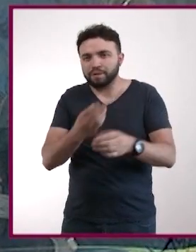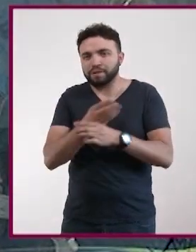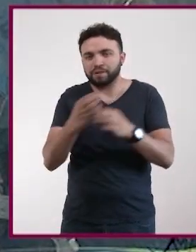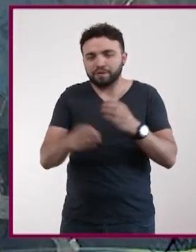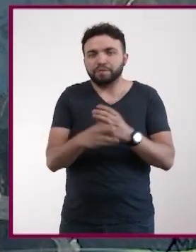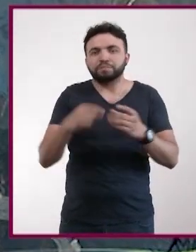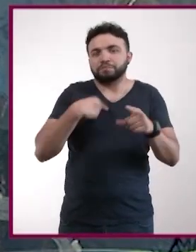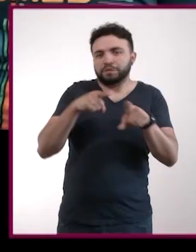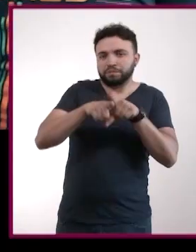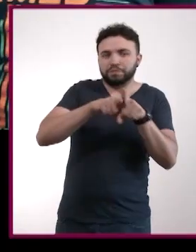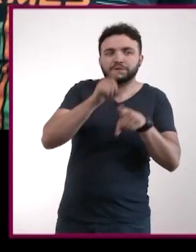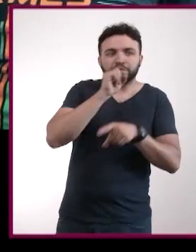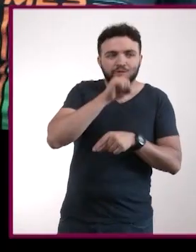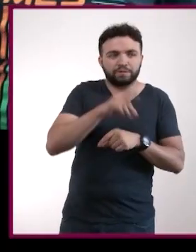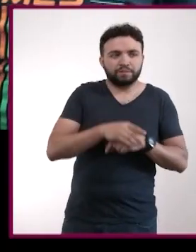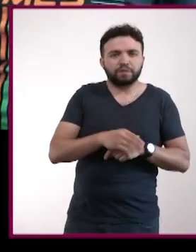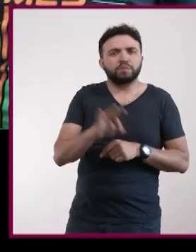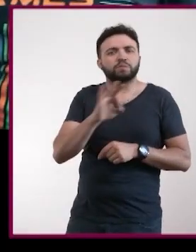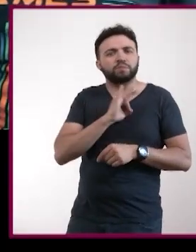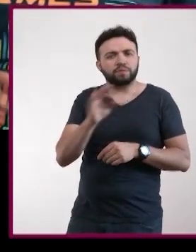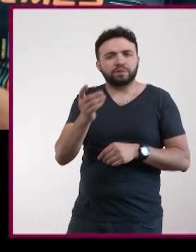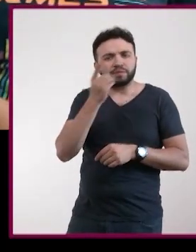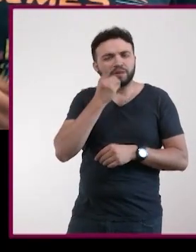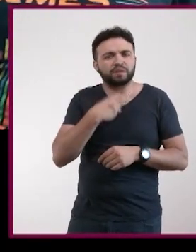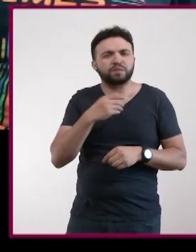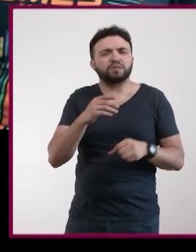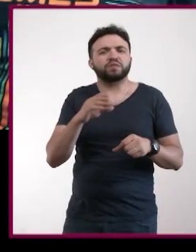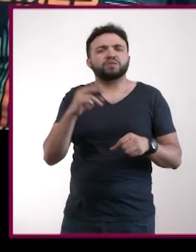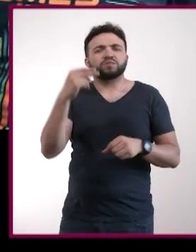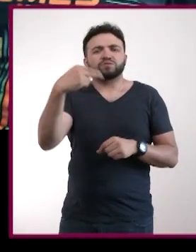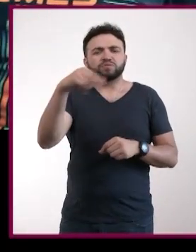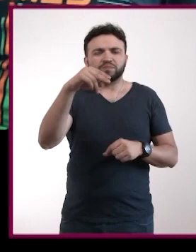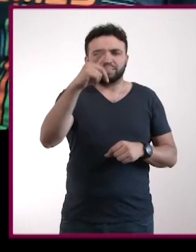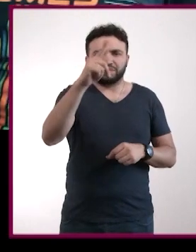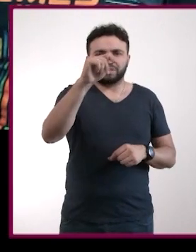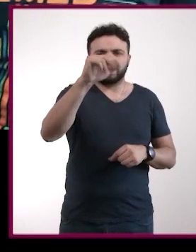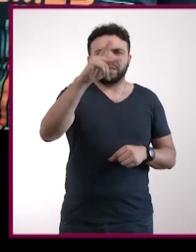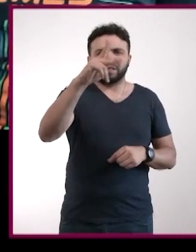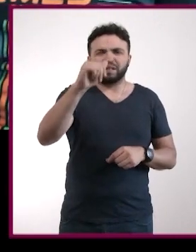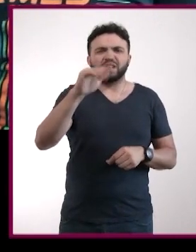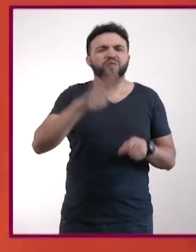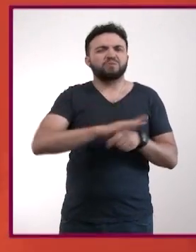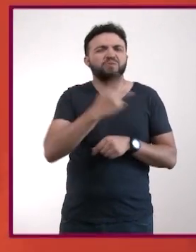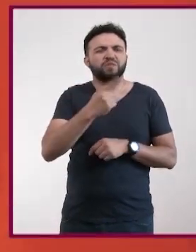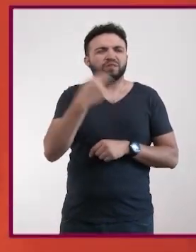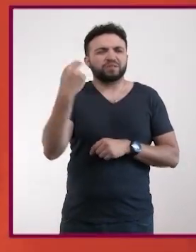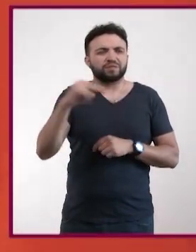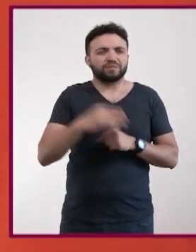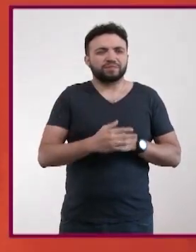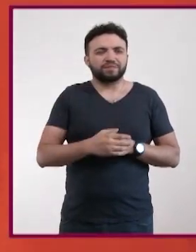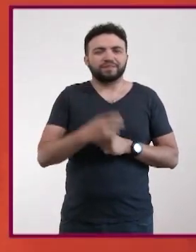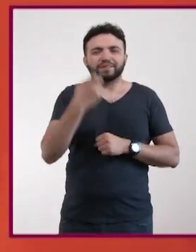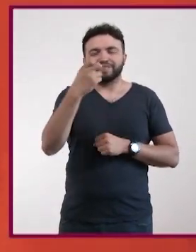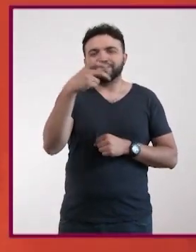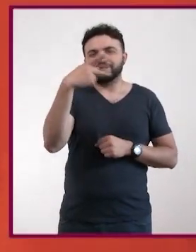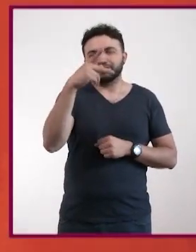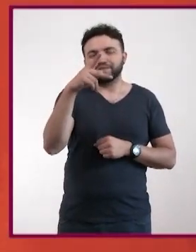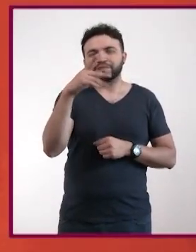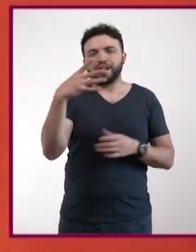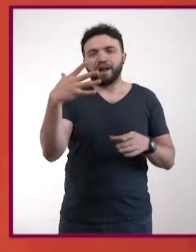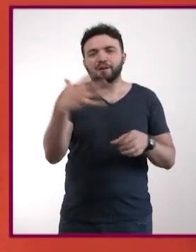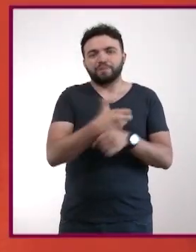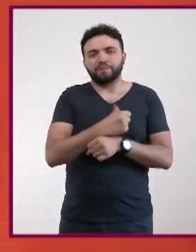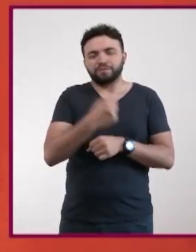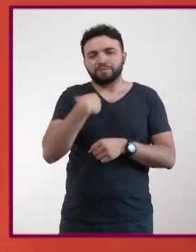también. ¿Y nos puedes contar de dónde viene el nombre con el que se te conoce, Taca? Es un apodo que me pusieron